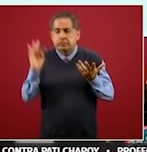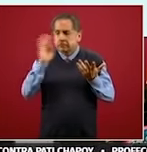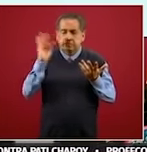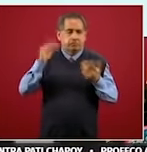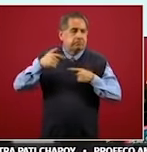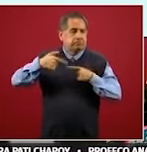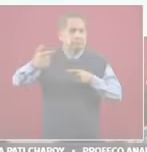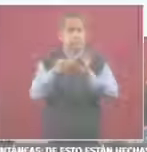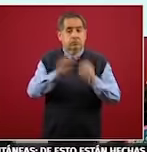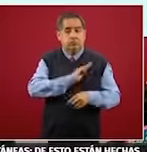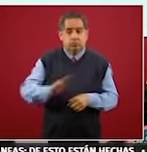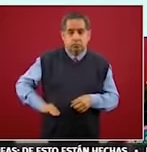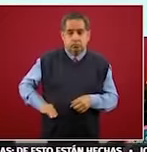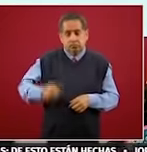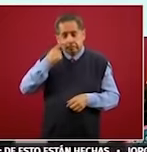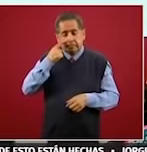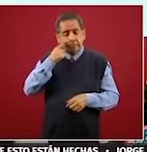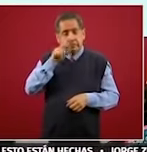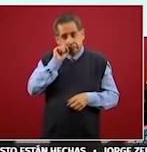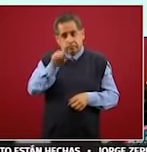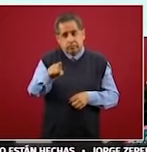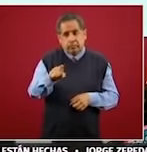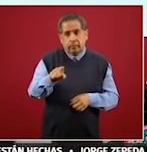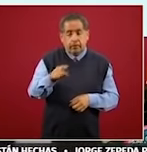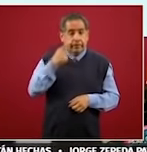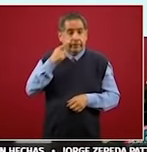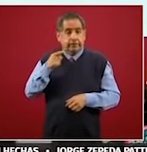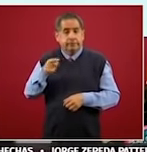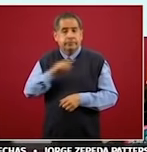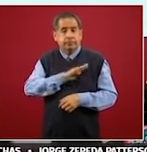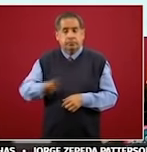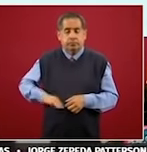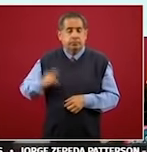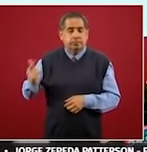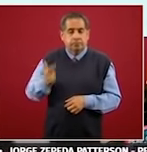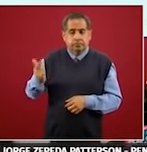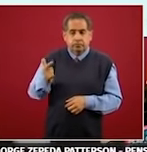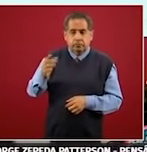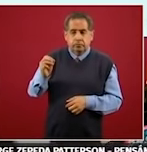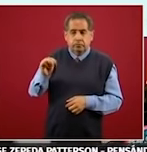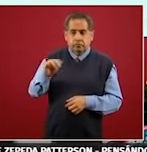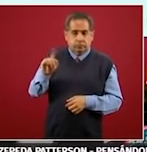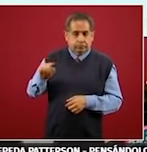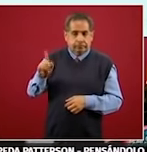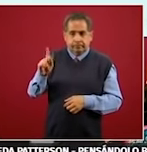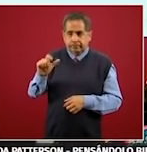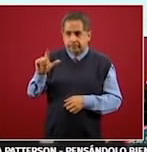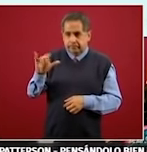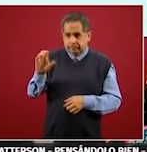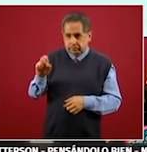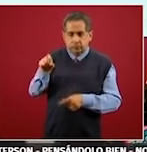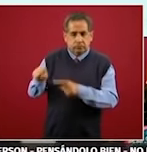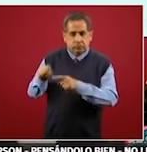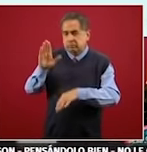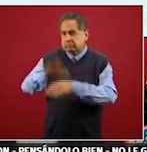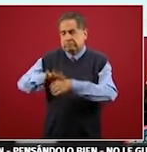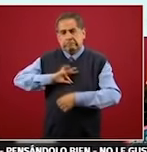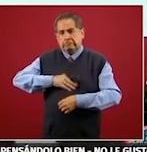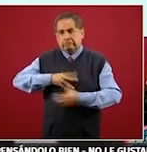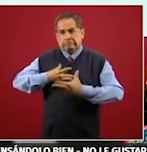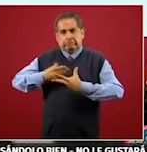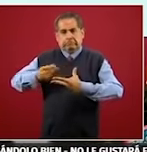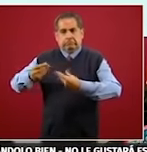tener descensos. Vean, otro patrón aquí. Gómez Palacio, justamente lo que decía, es donde ha tenido la mayor actividad epidémica,